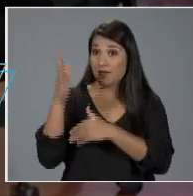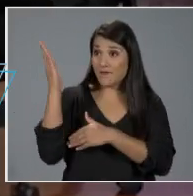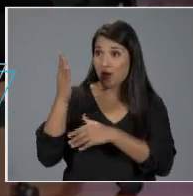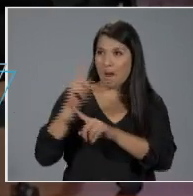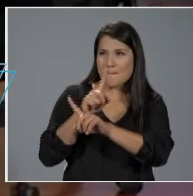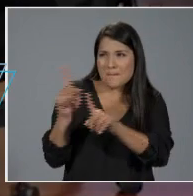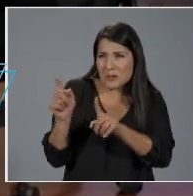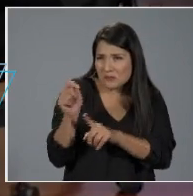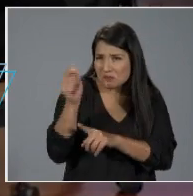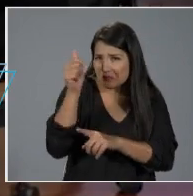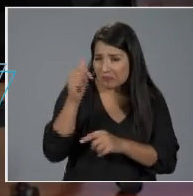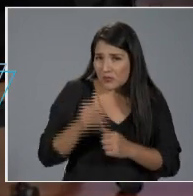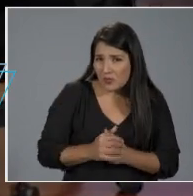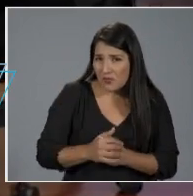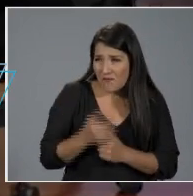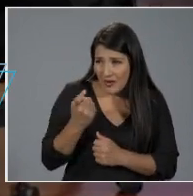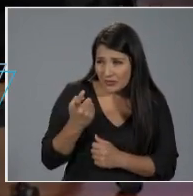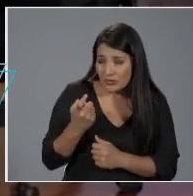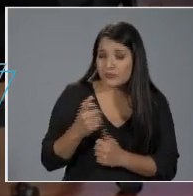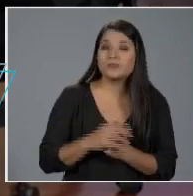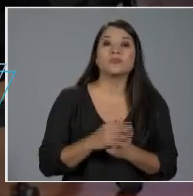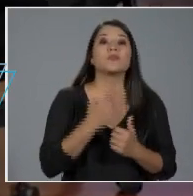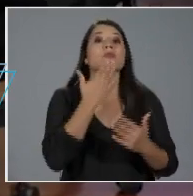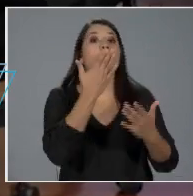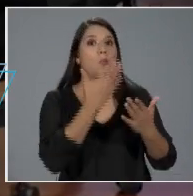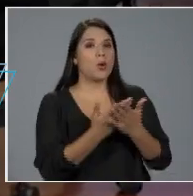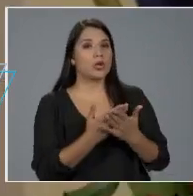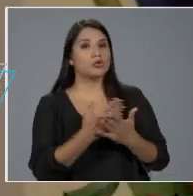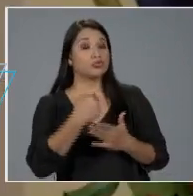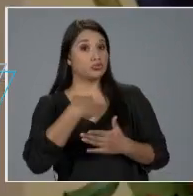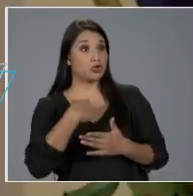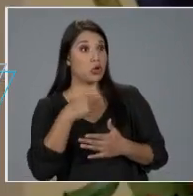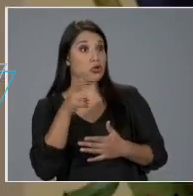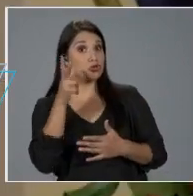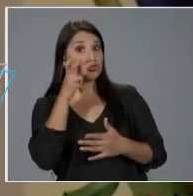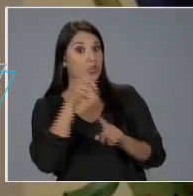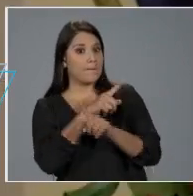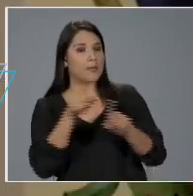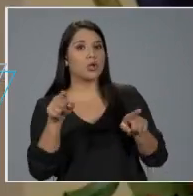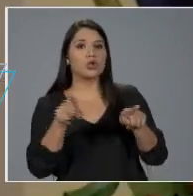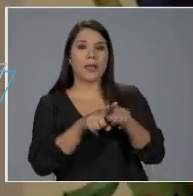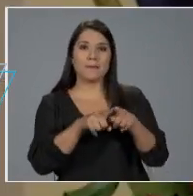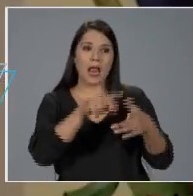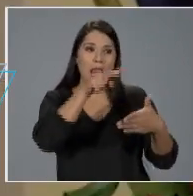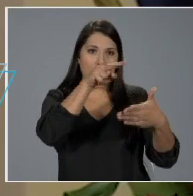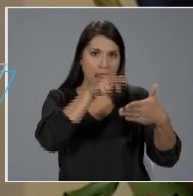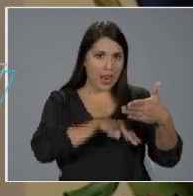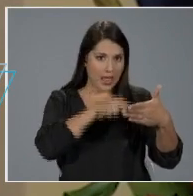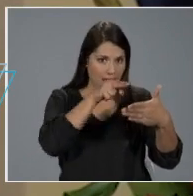pero muy levemente. Faltó. Bueno, yo lo escuché, pero además leí el